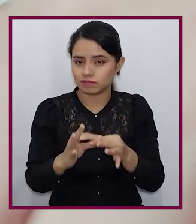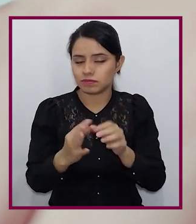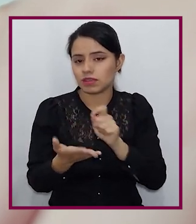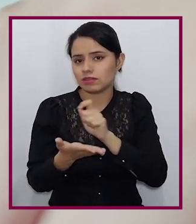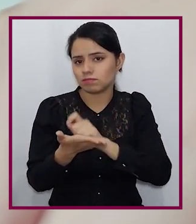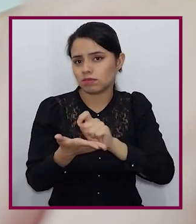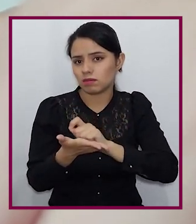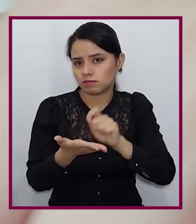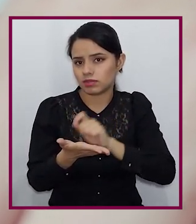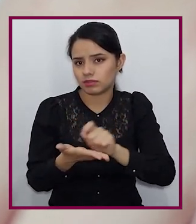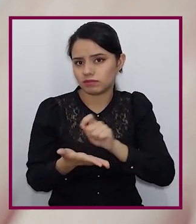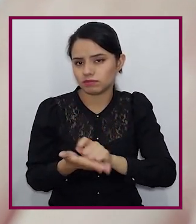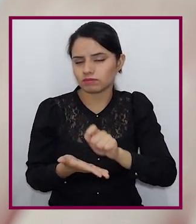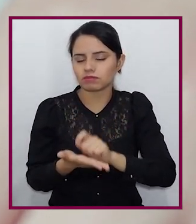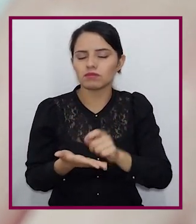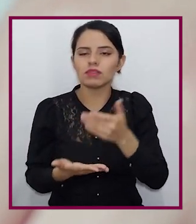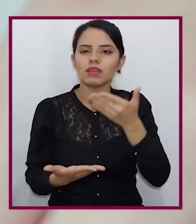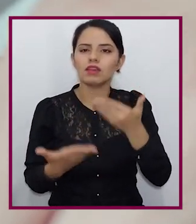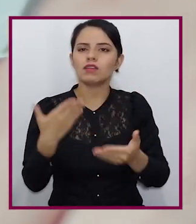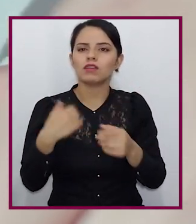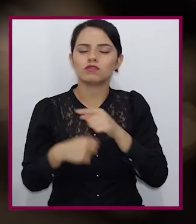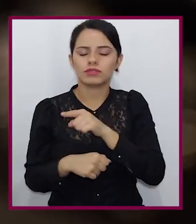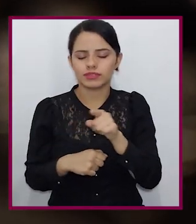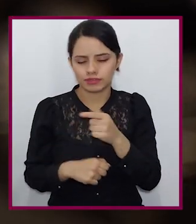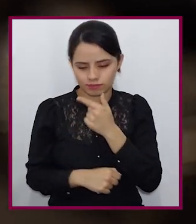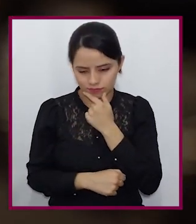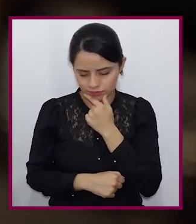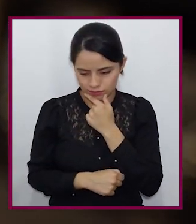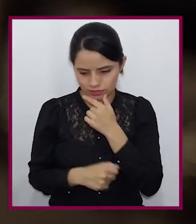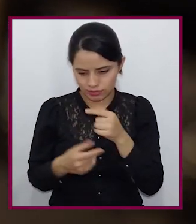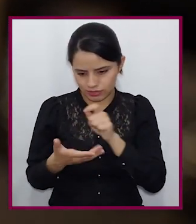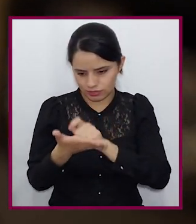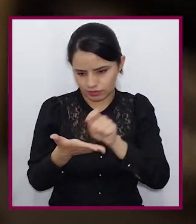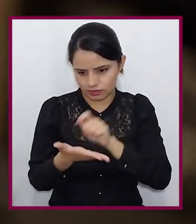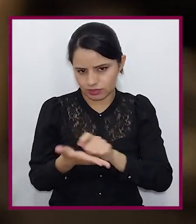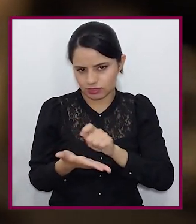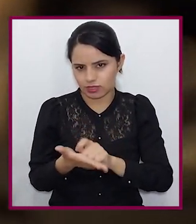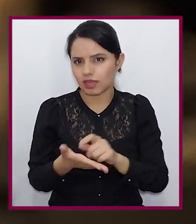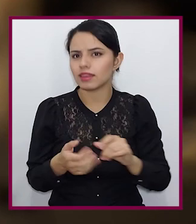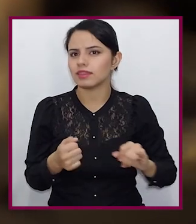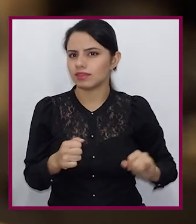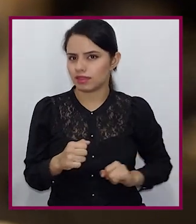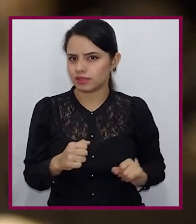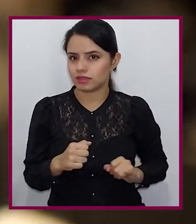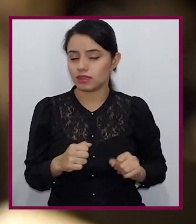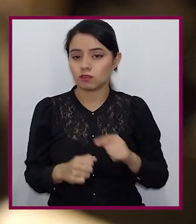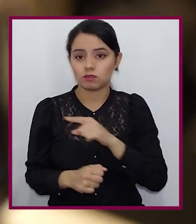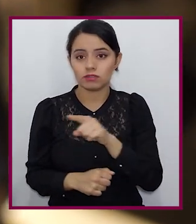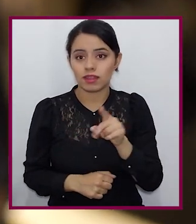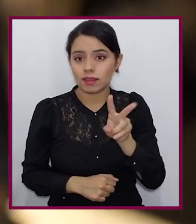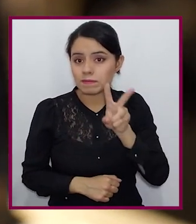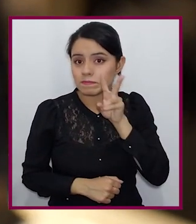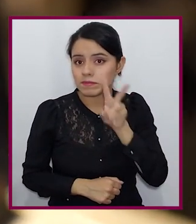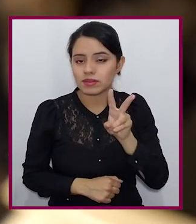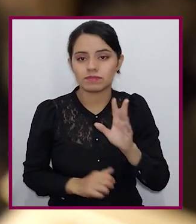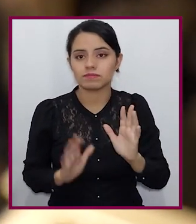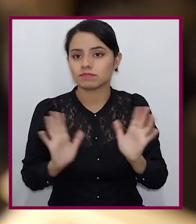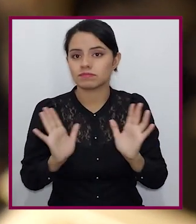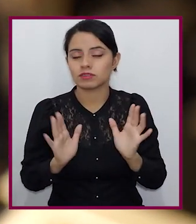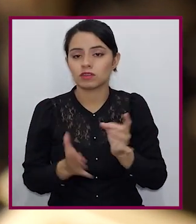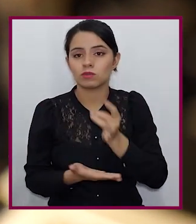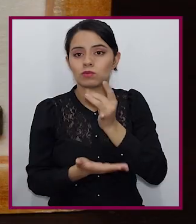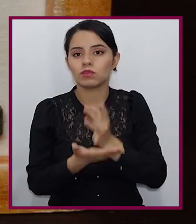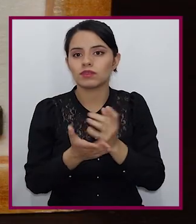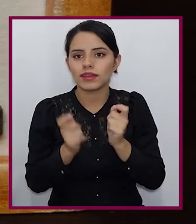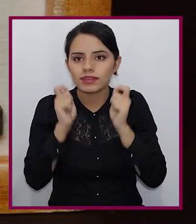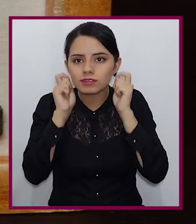papel, escribirla y hacerla lo suficientemente interesante, aquí no ves nada, aquí solo escuchas y con eso tienes que